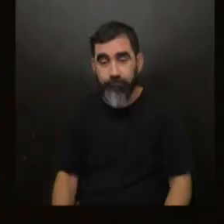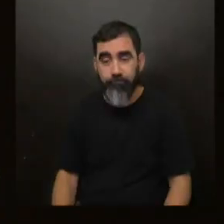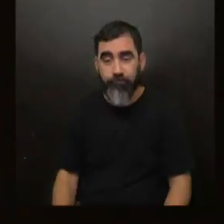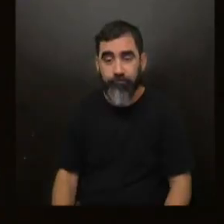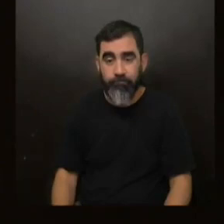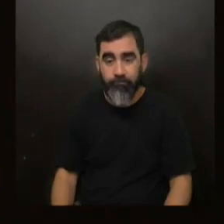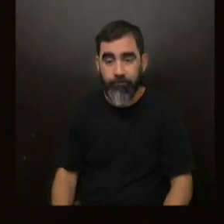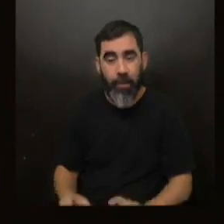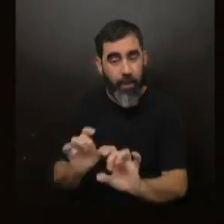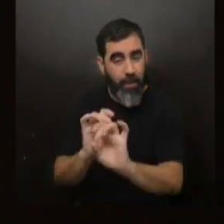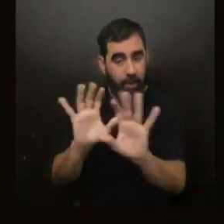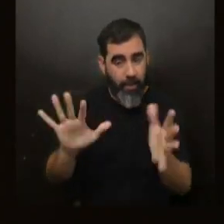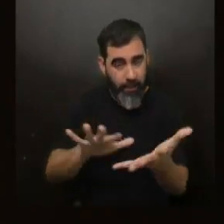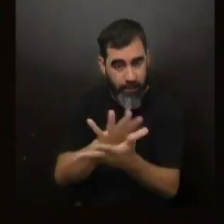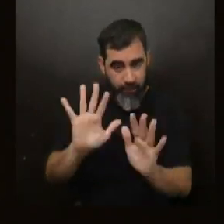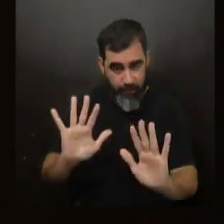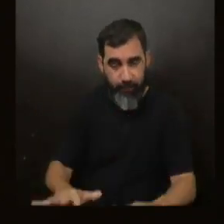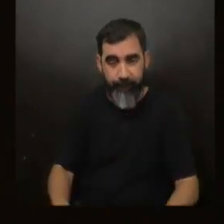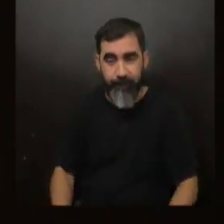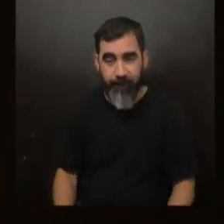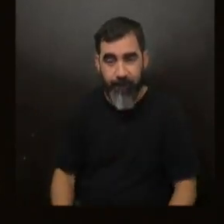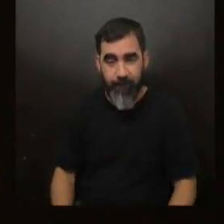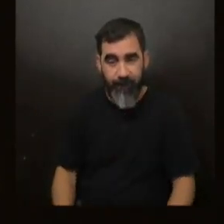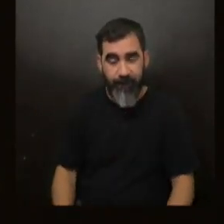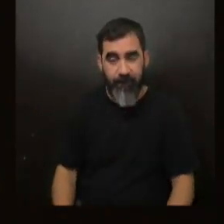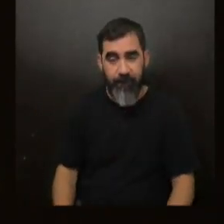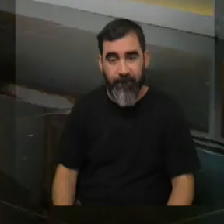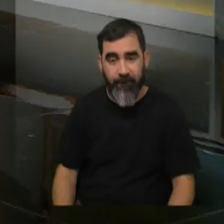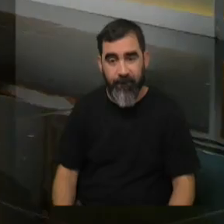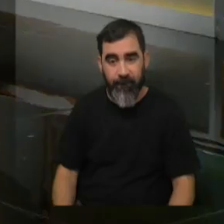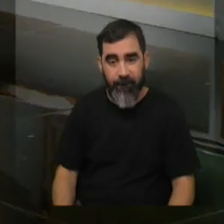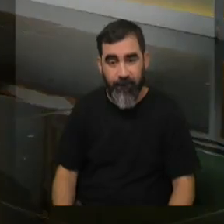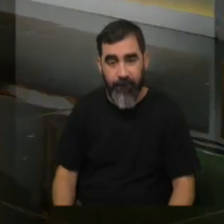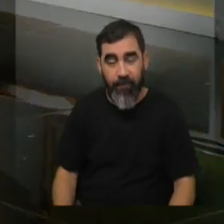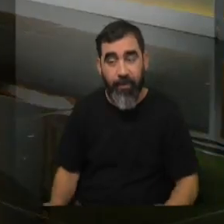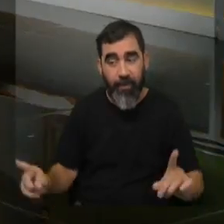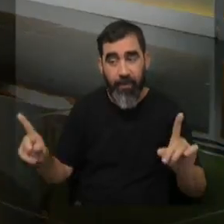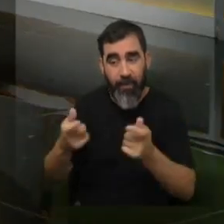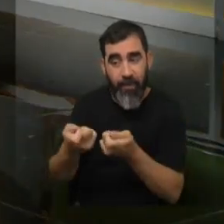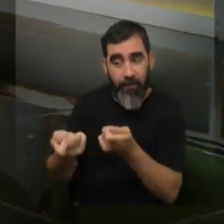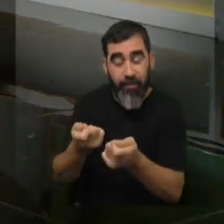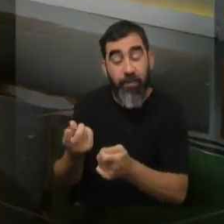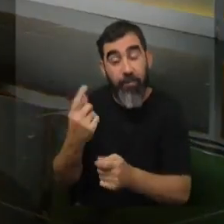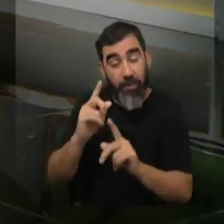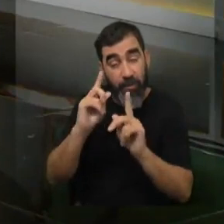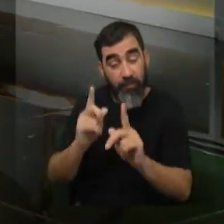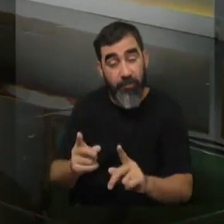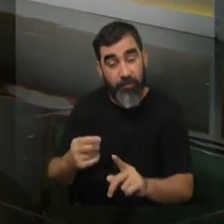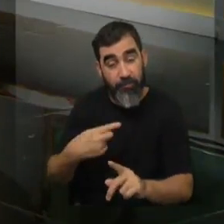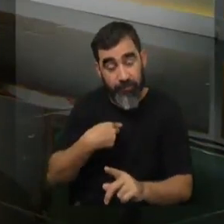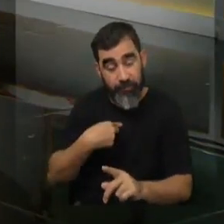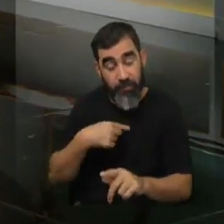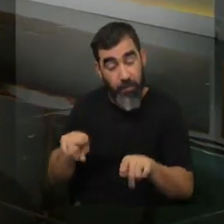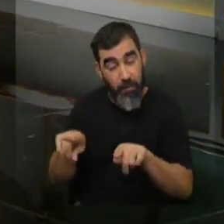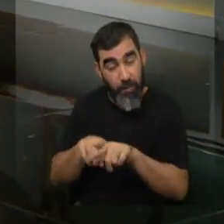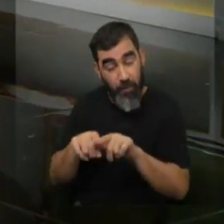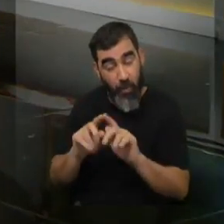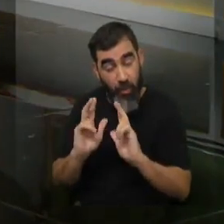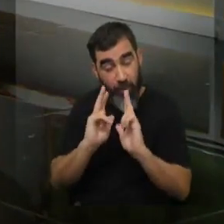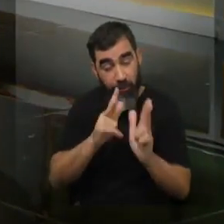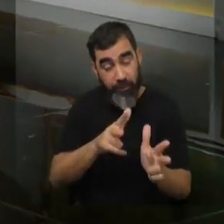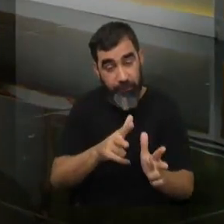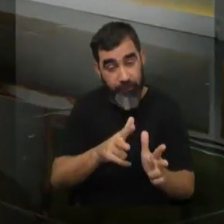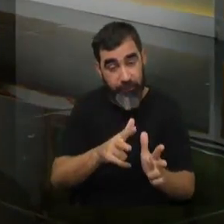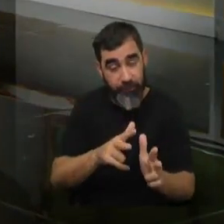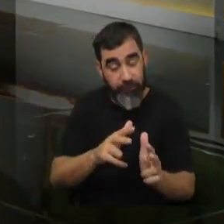Quería aclarar ese punto. Y está bueno eso, es difícil maniobrarlo, pero además yo te llevo esto mismo que acabas de decir a